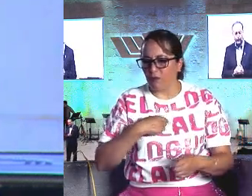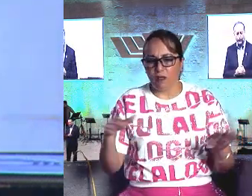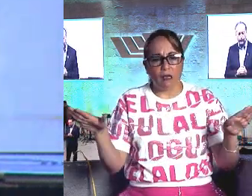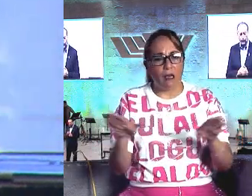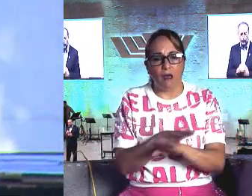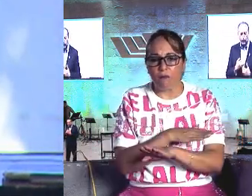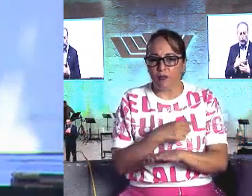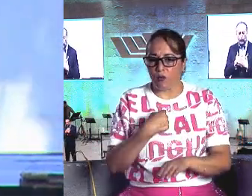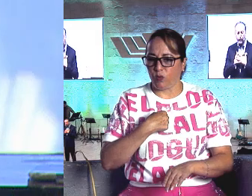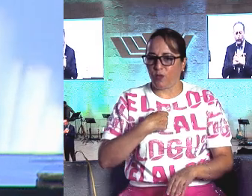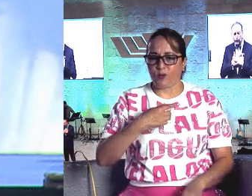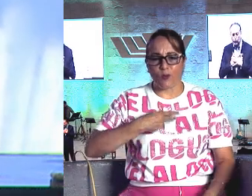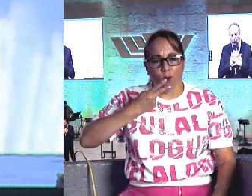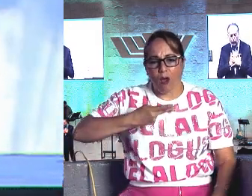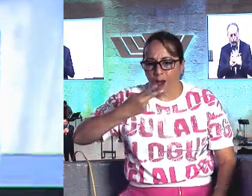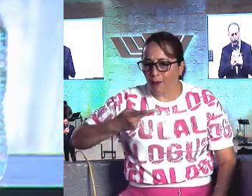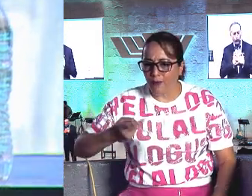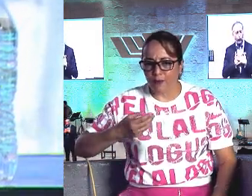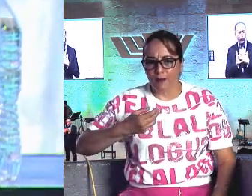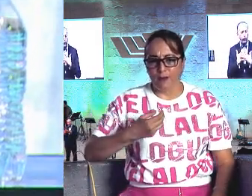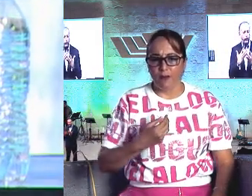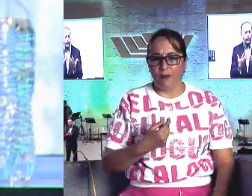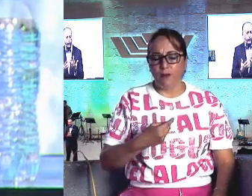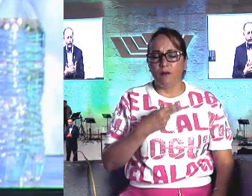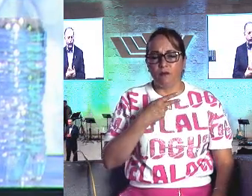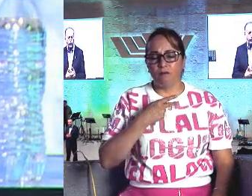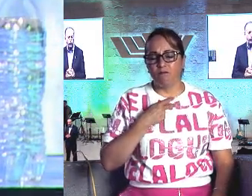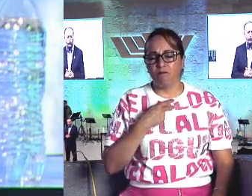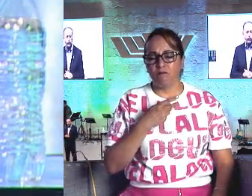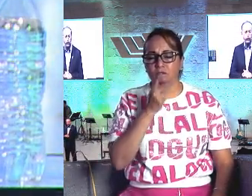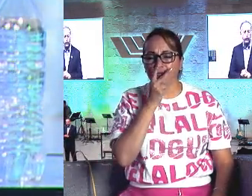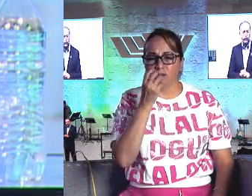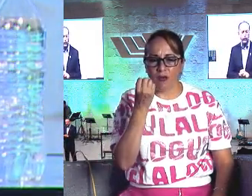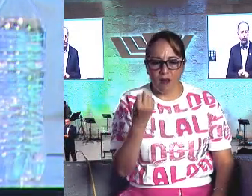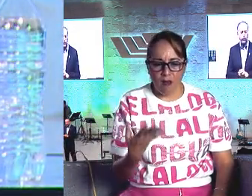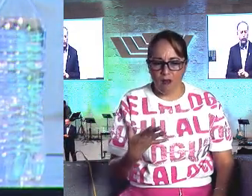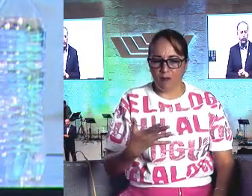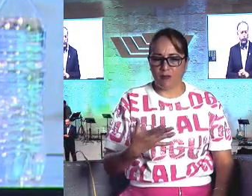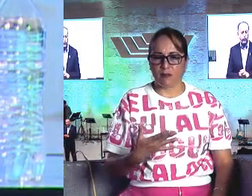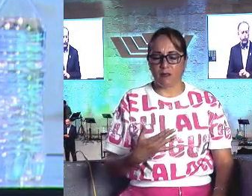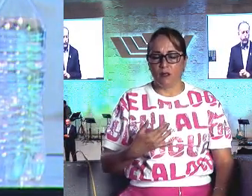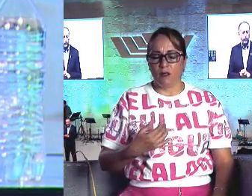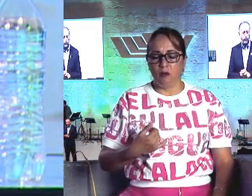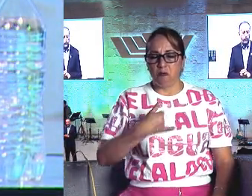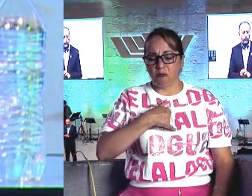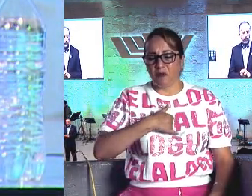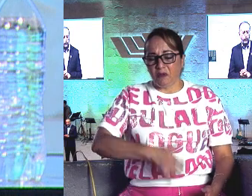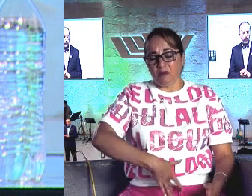con nuestras emociones, con nuestros sentimientos.